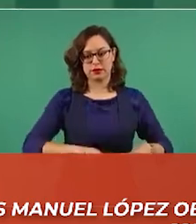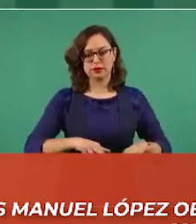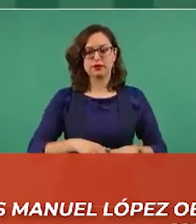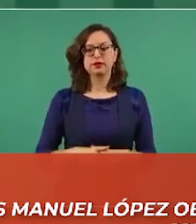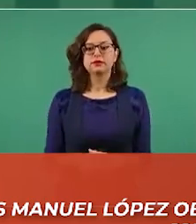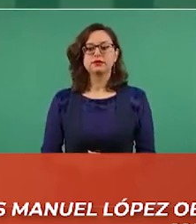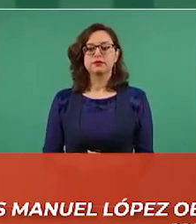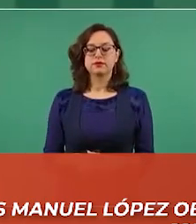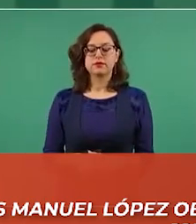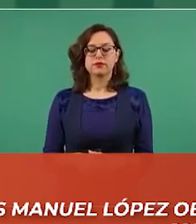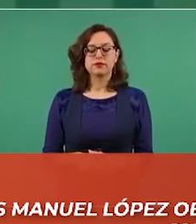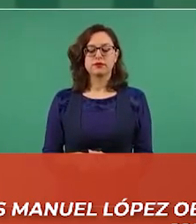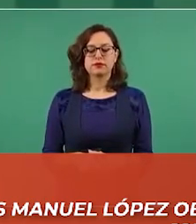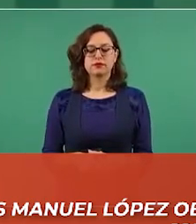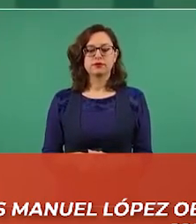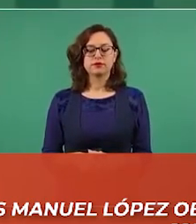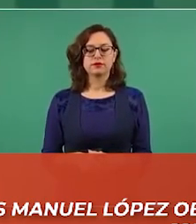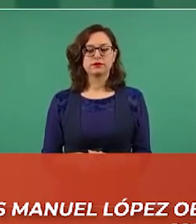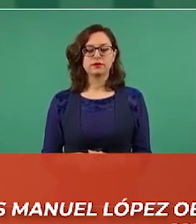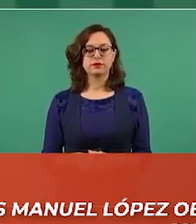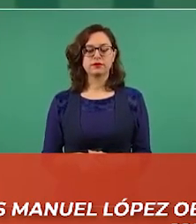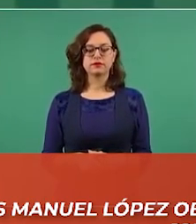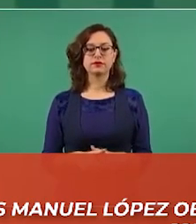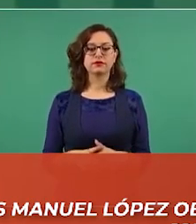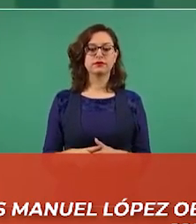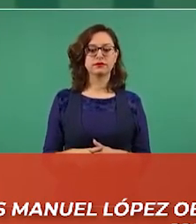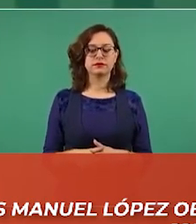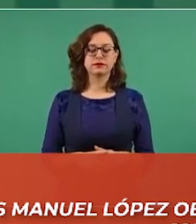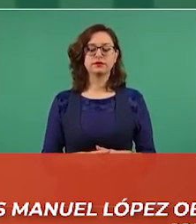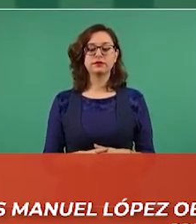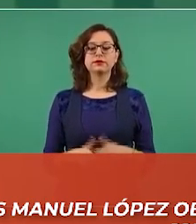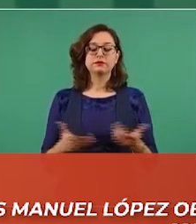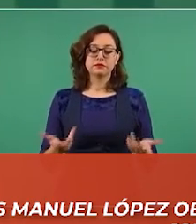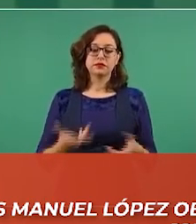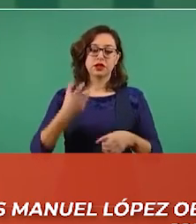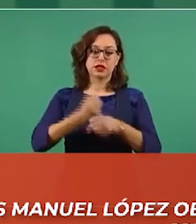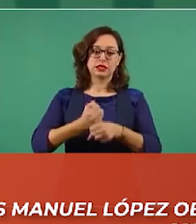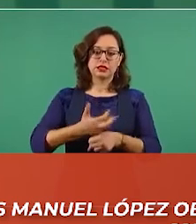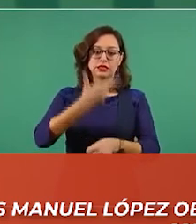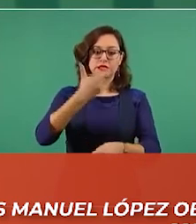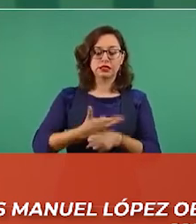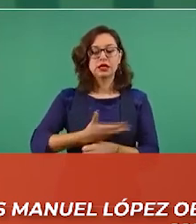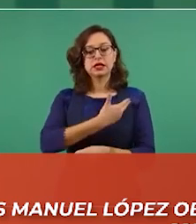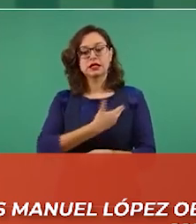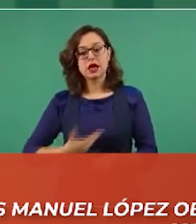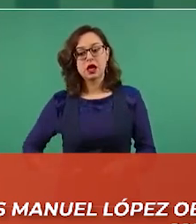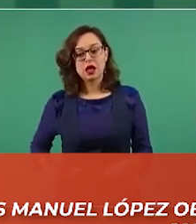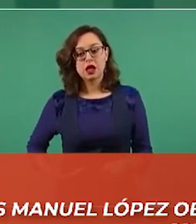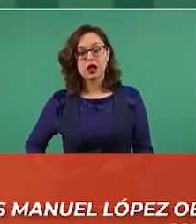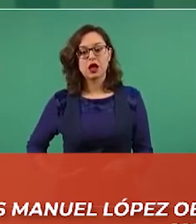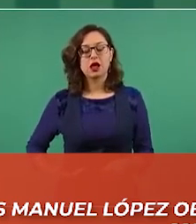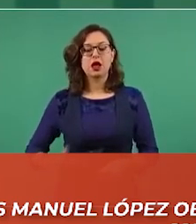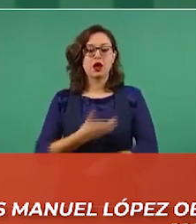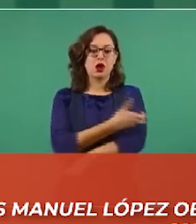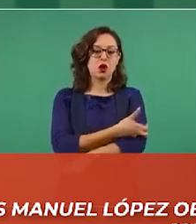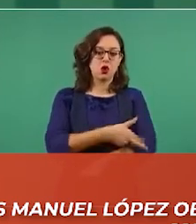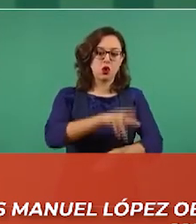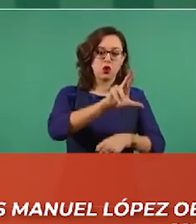Y se va a fusionar la secretaría técnica de la presidencia con la